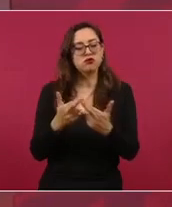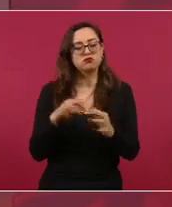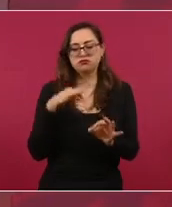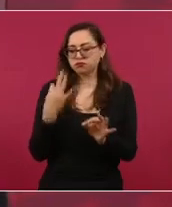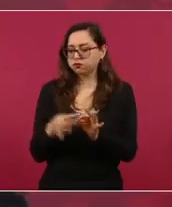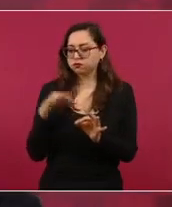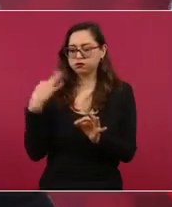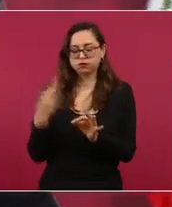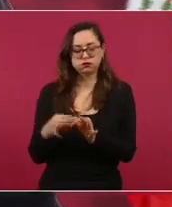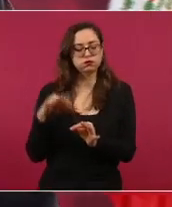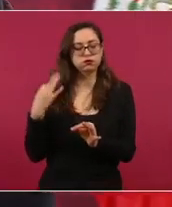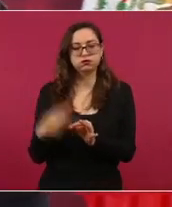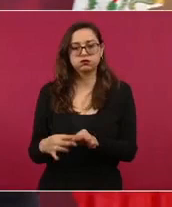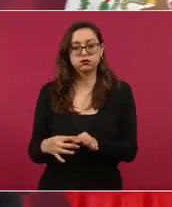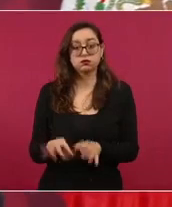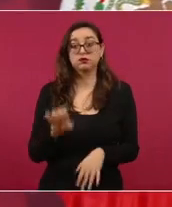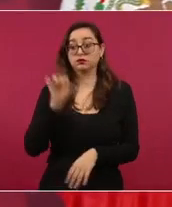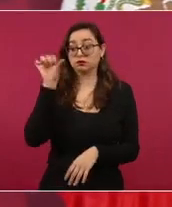nos